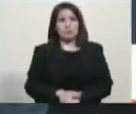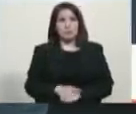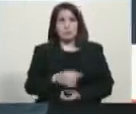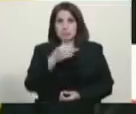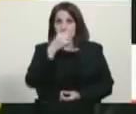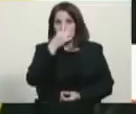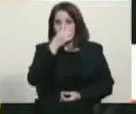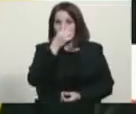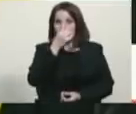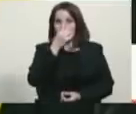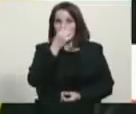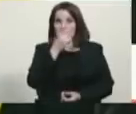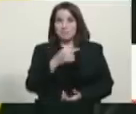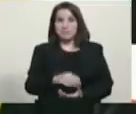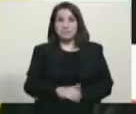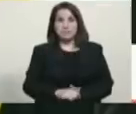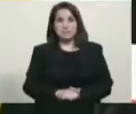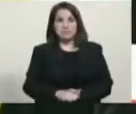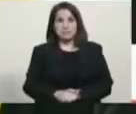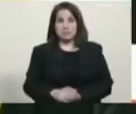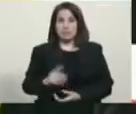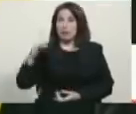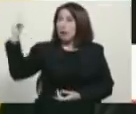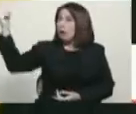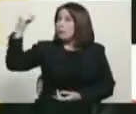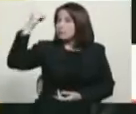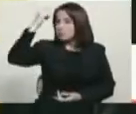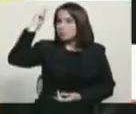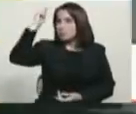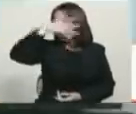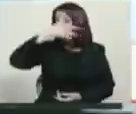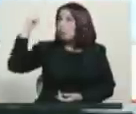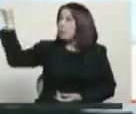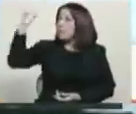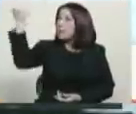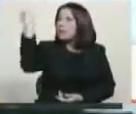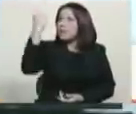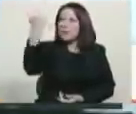Trump. Va llegando Donald Trump en un helicóptero.